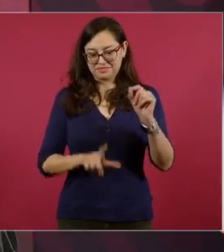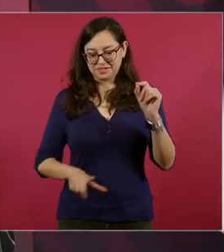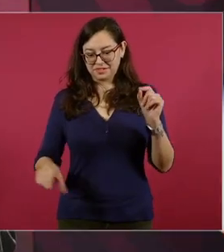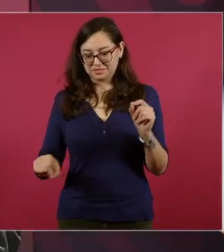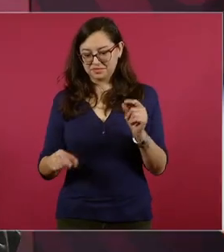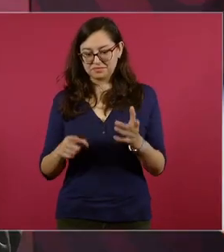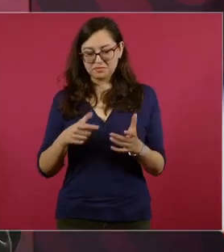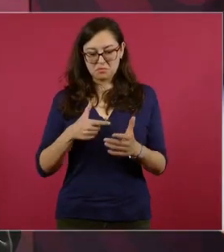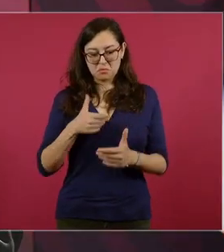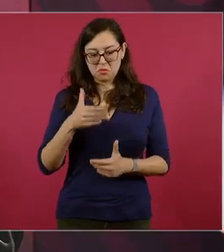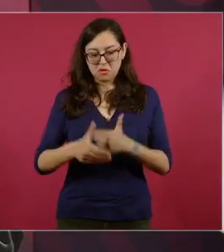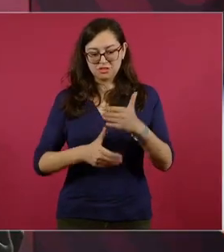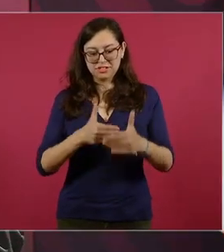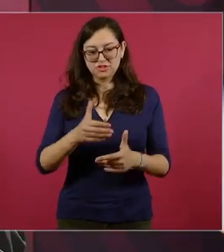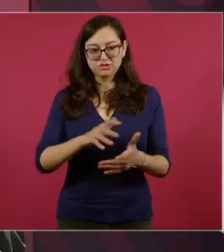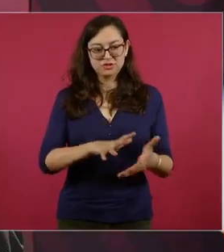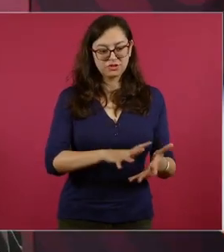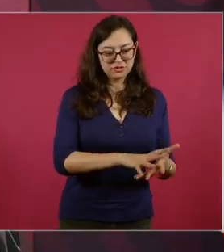fuesen adelante